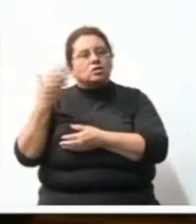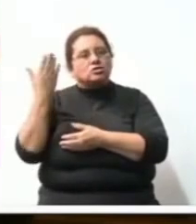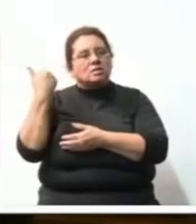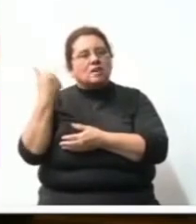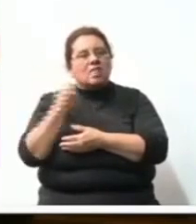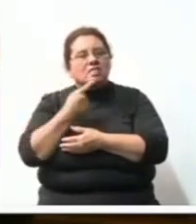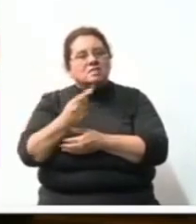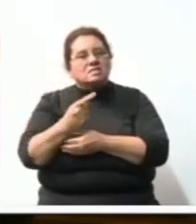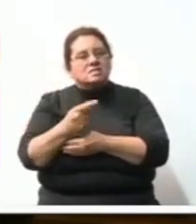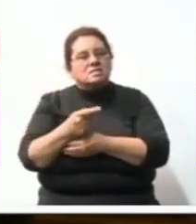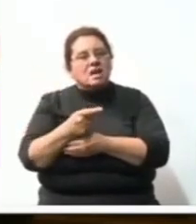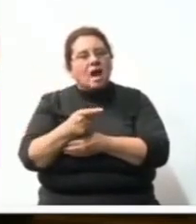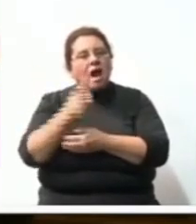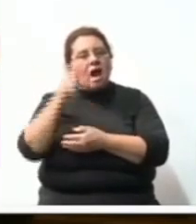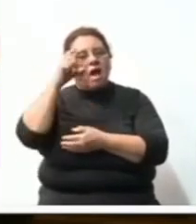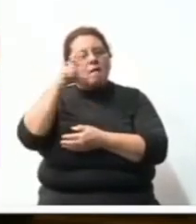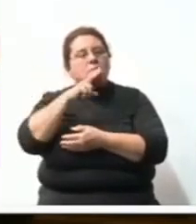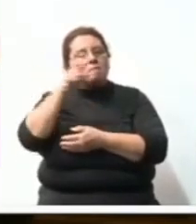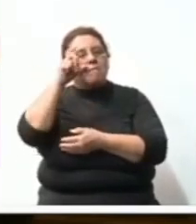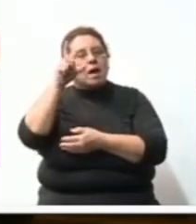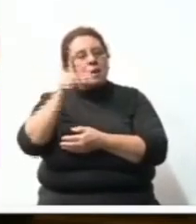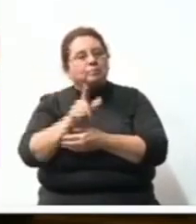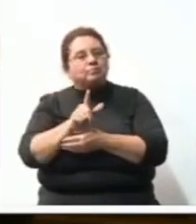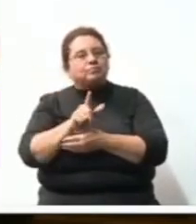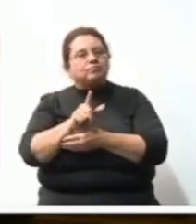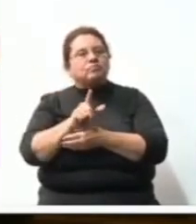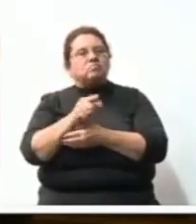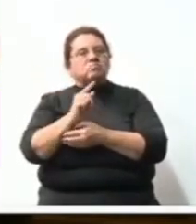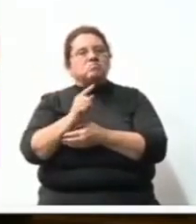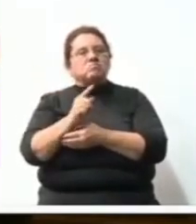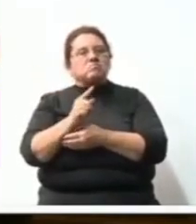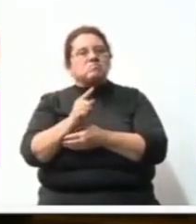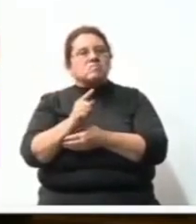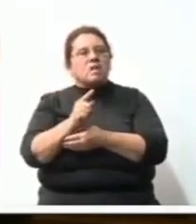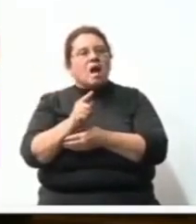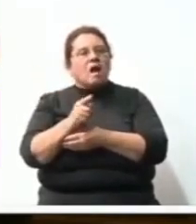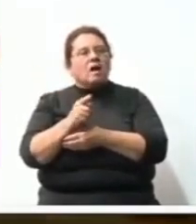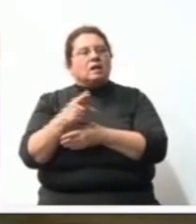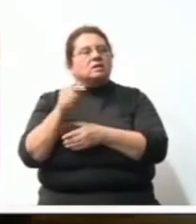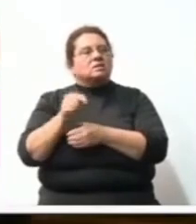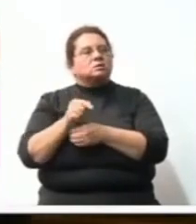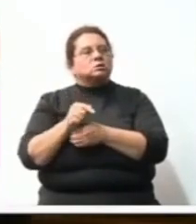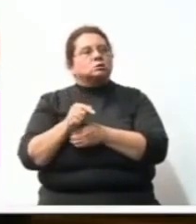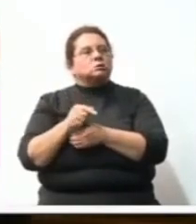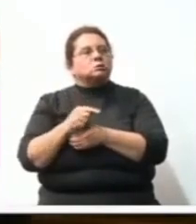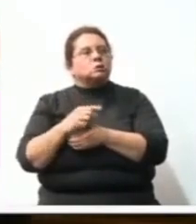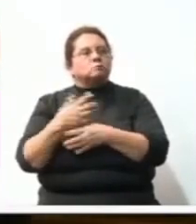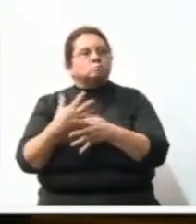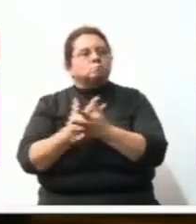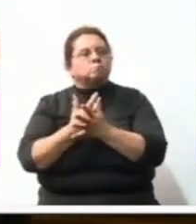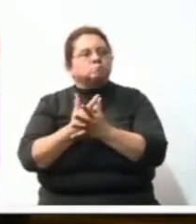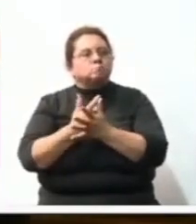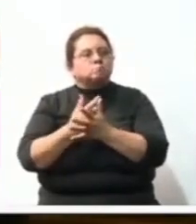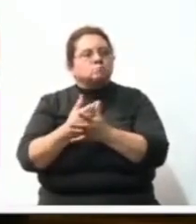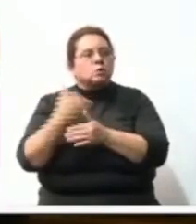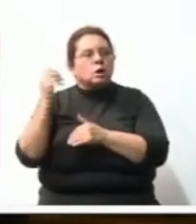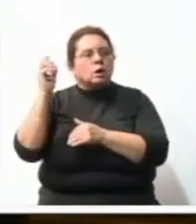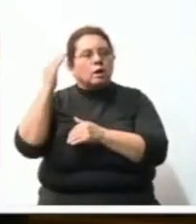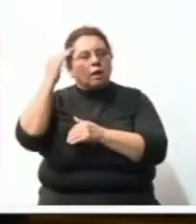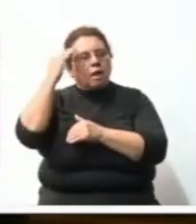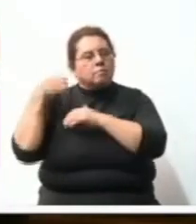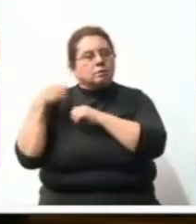y este Carlota no fueron Víctimas de la dictadura y los conocemos muy bien la diputada